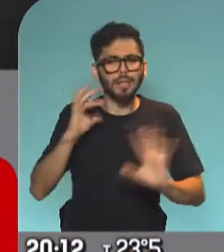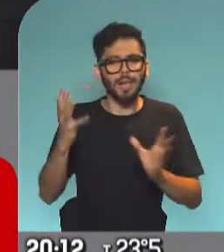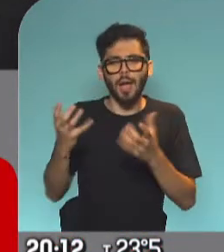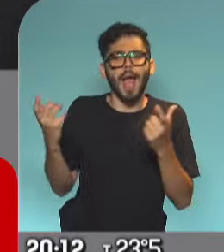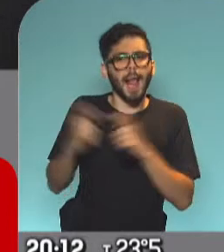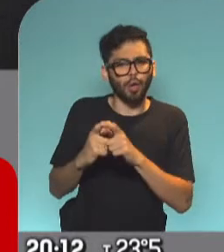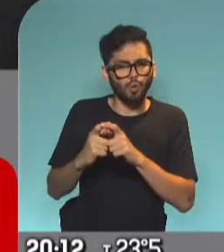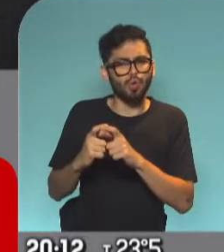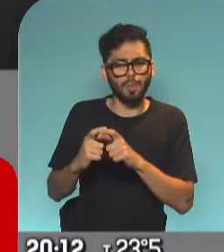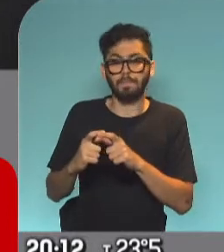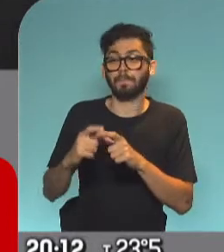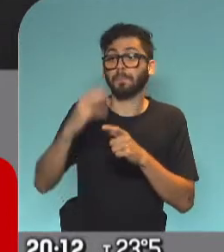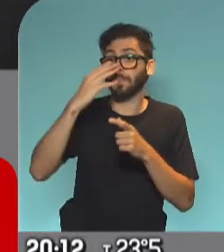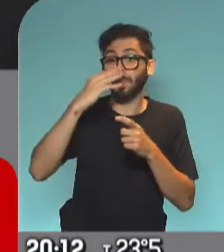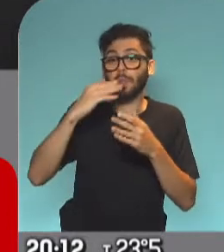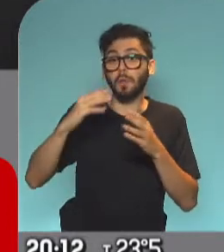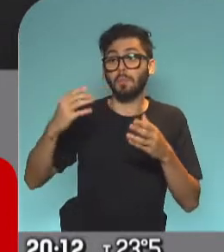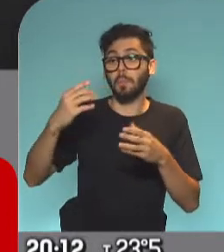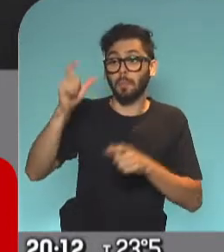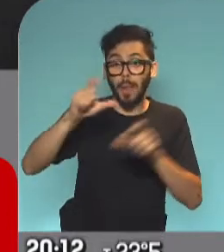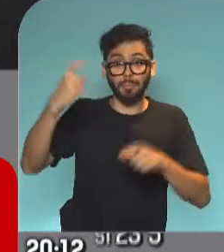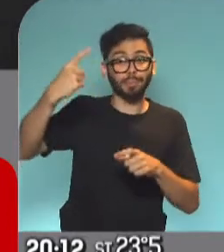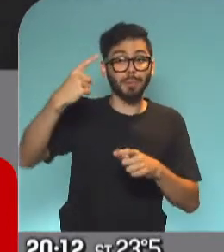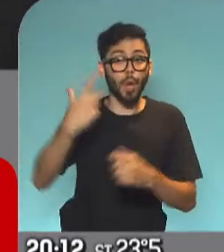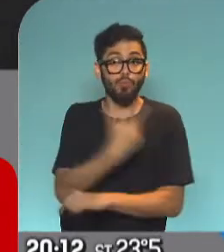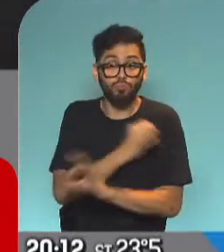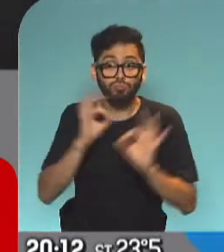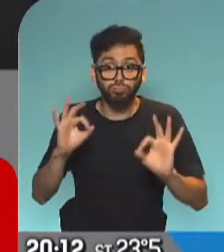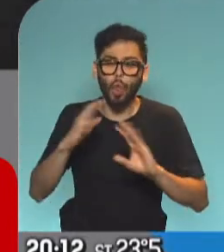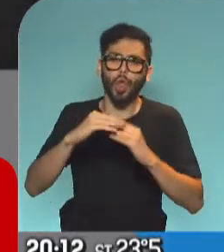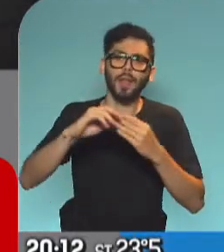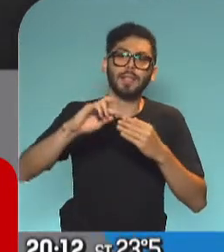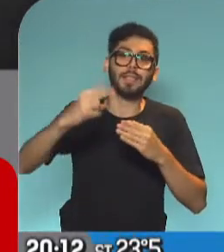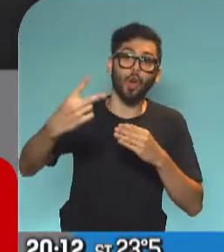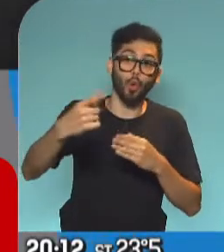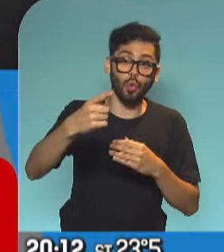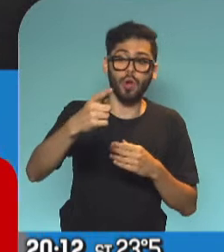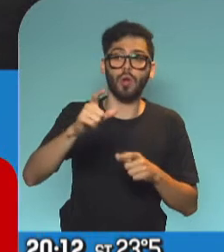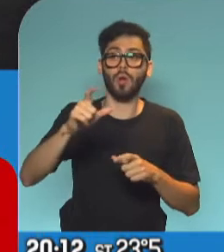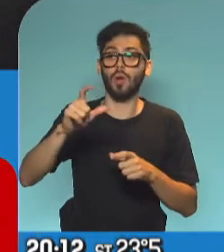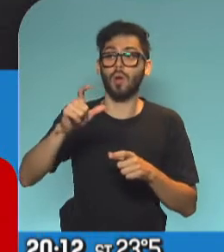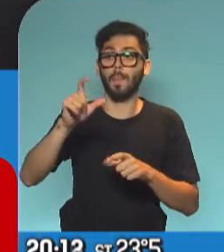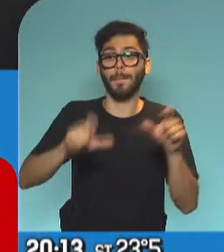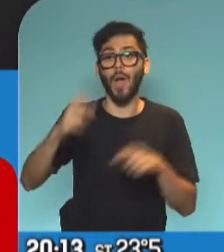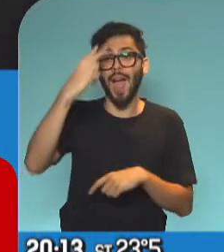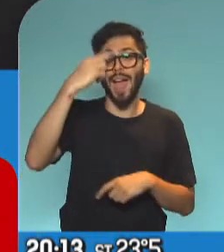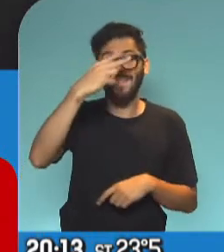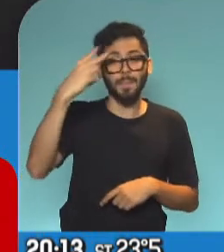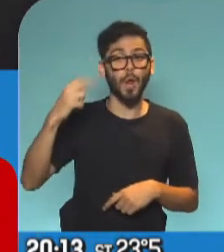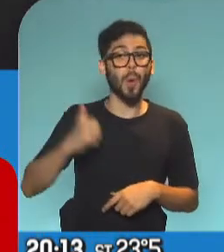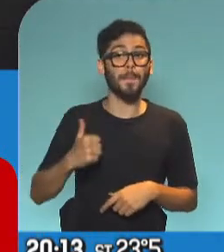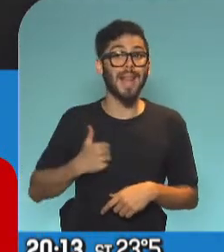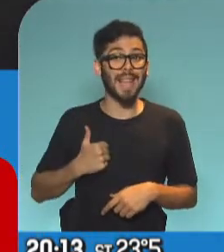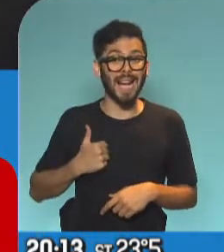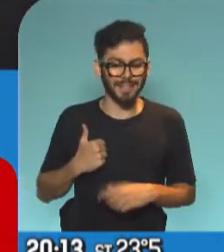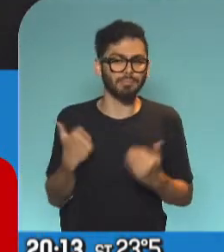segunda parte, las Fuerzas Armadas aportarán con médicos y enfermeras y enfermeros militares, en donde tenemos